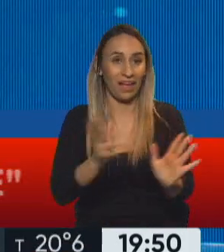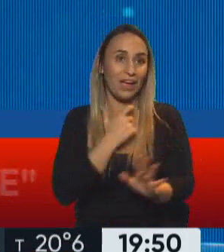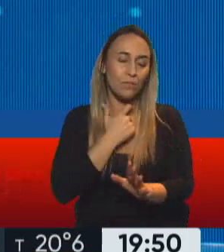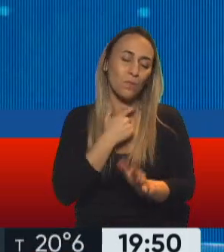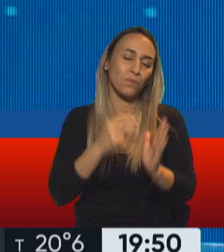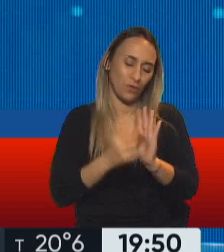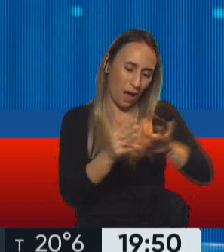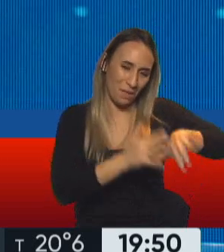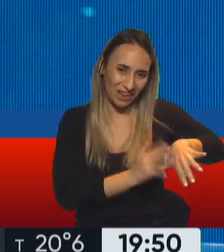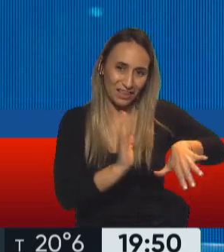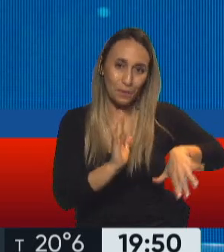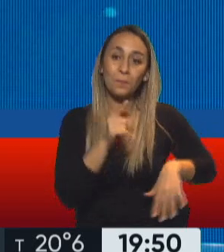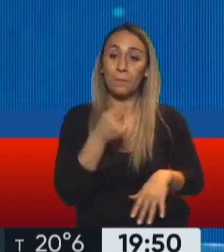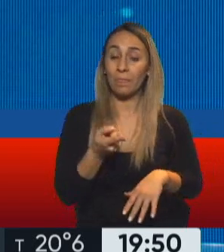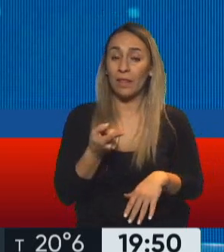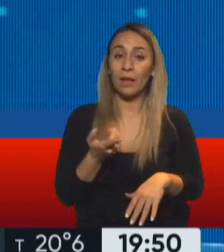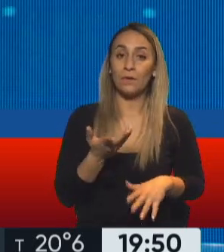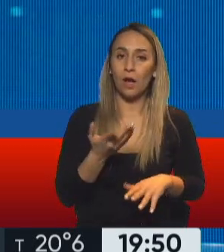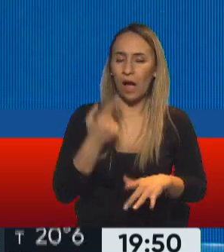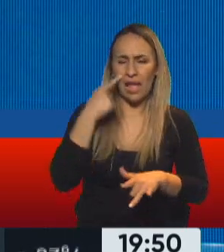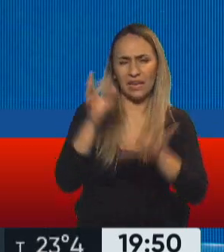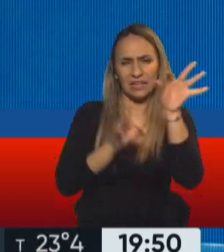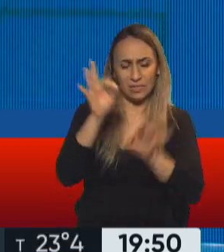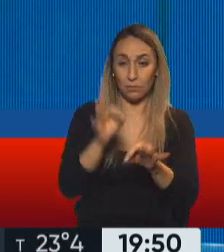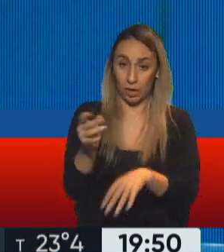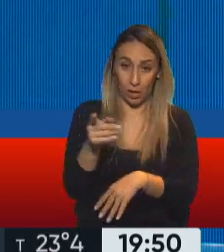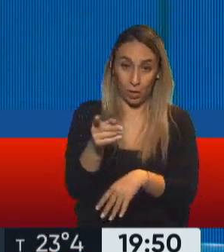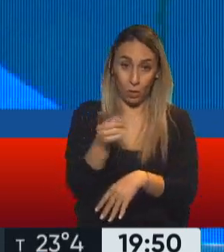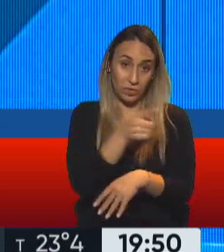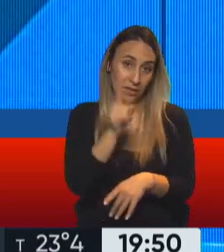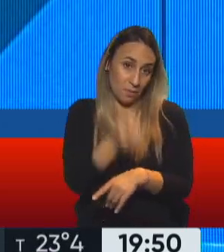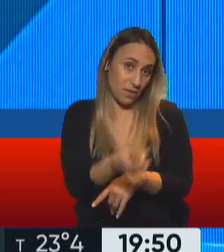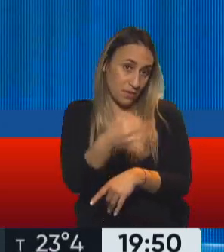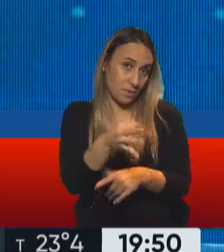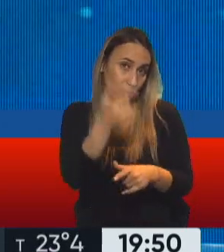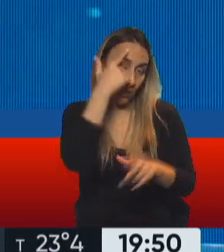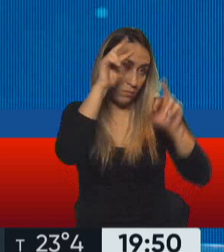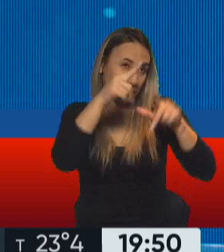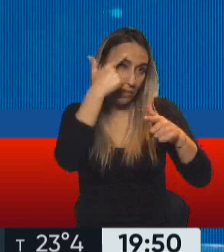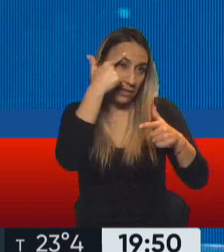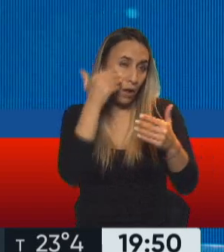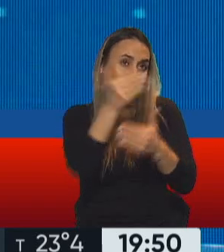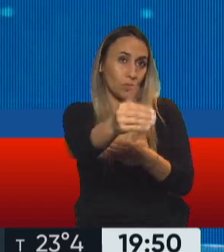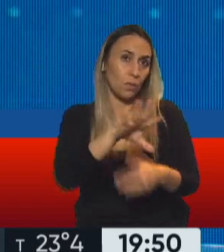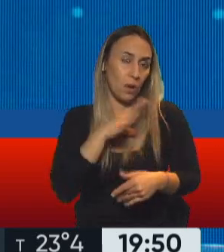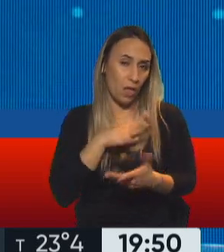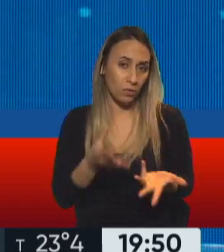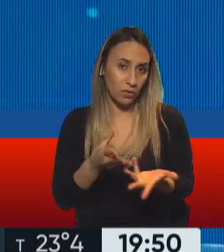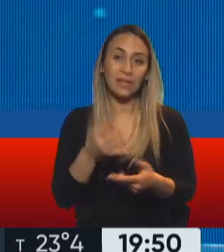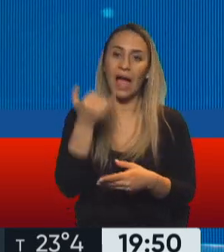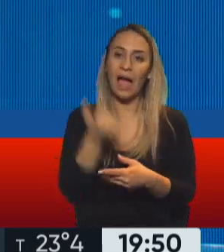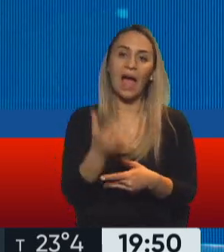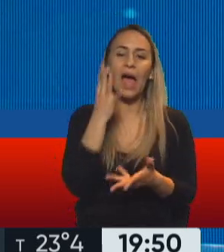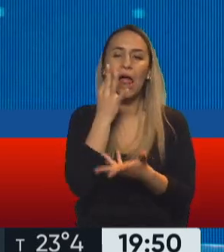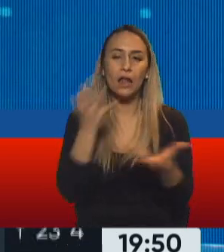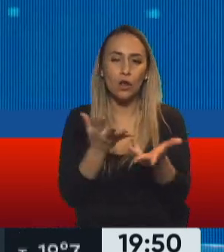salvedad, vamos a los posibles análisis, porque ustedes también tienen que prever eventualidades. ¿qué aprendizaje hubo?